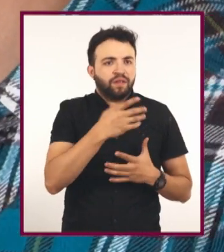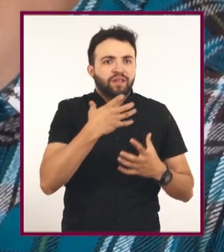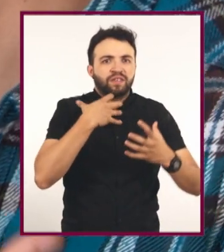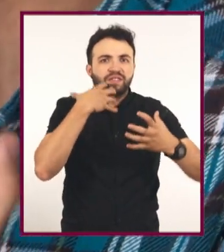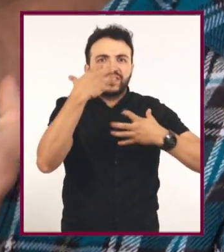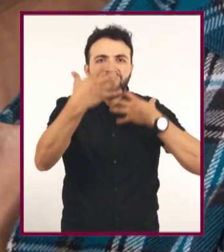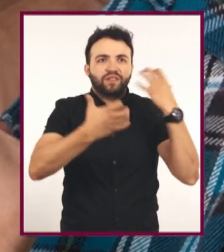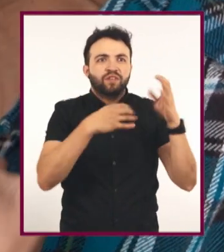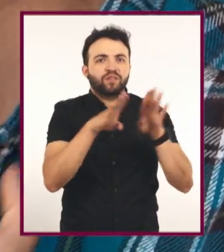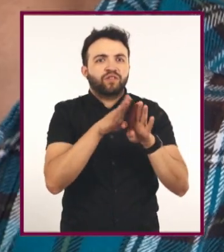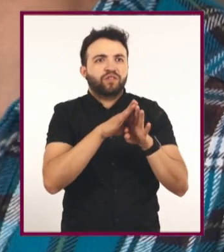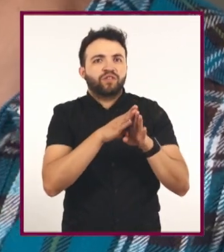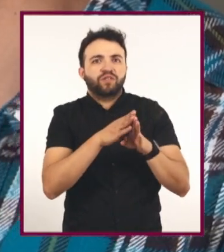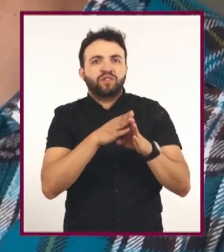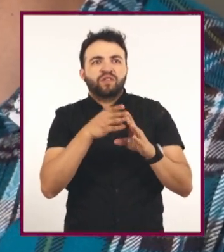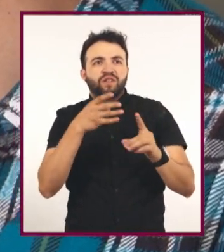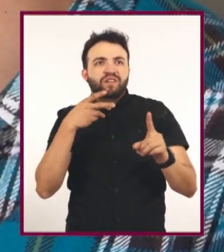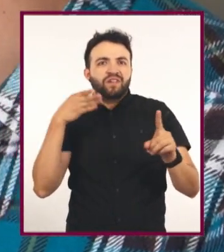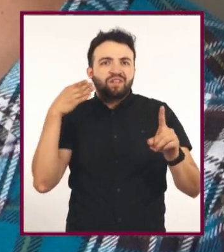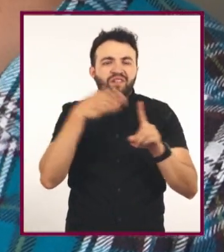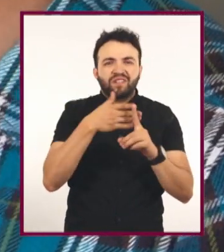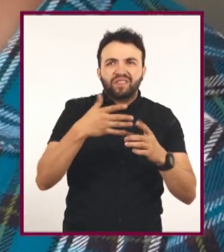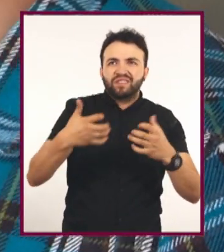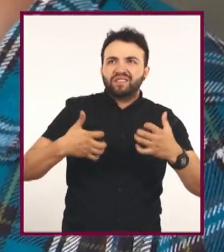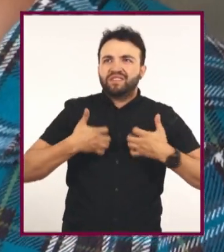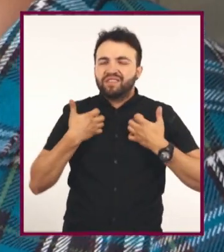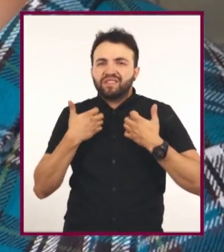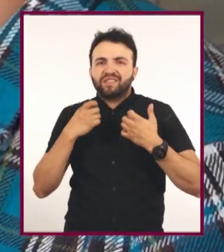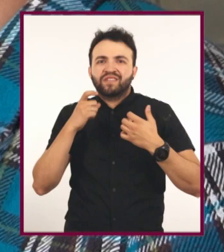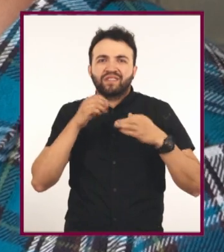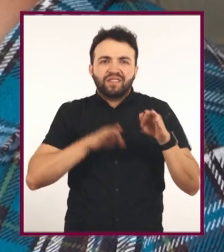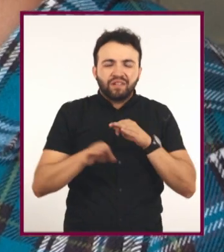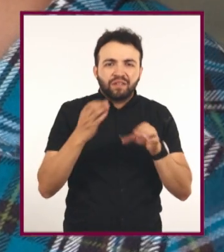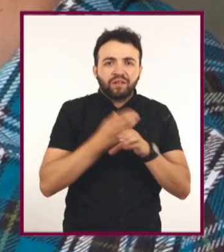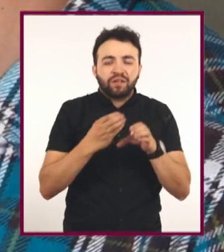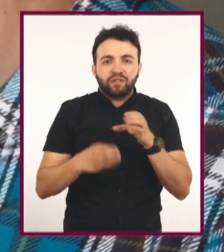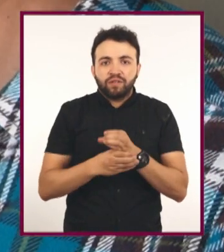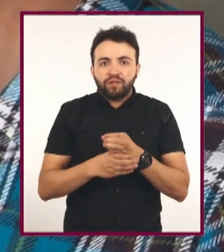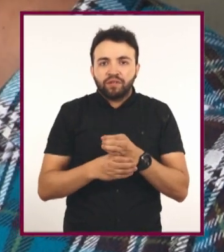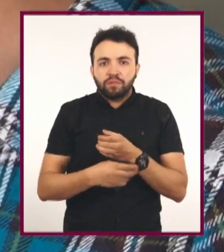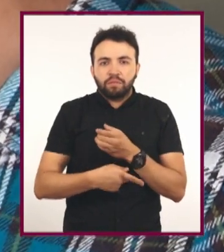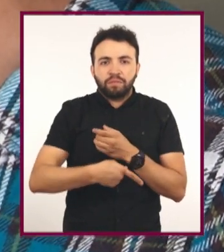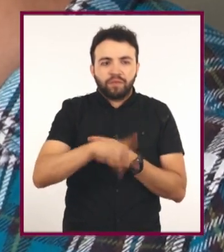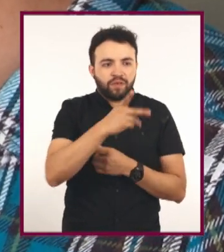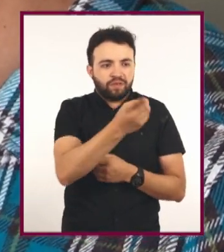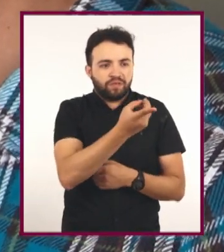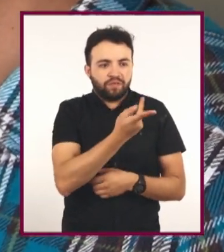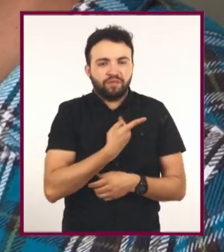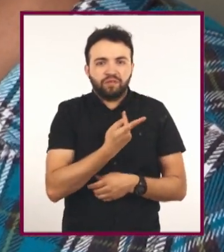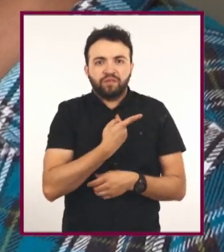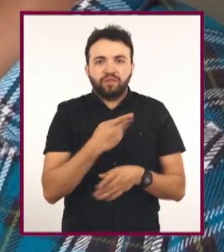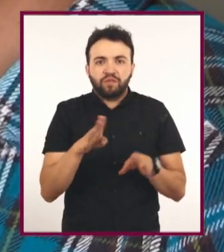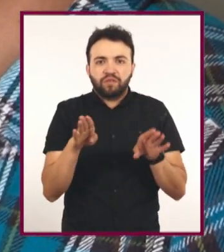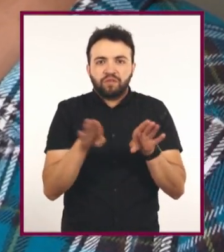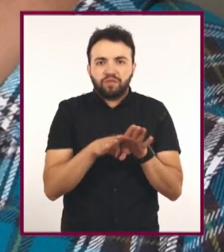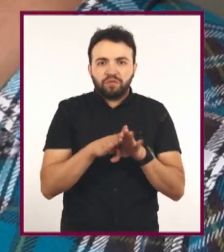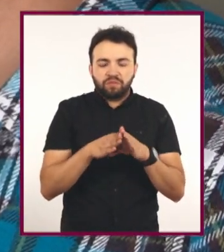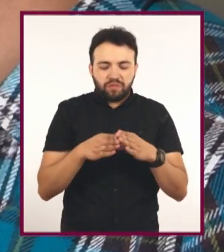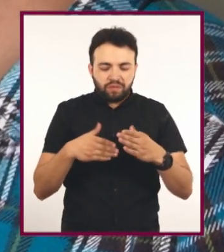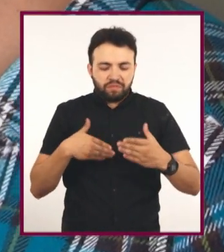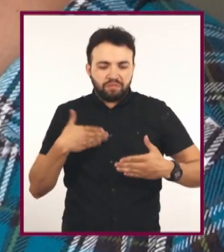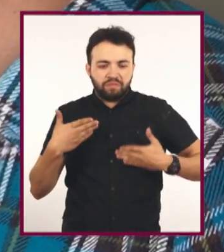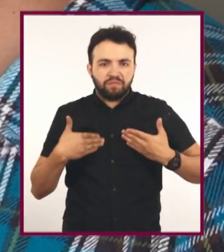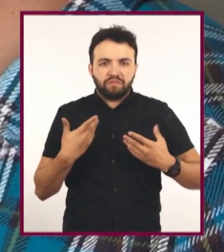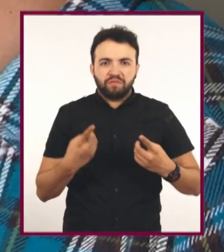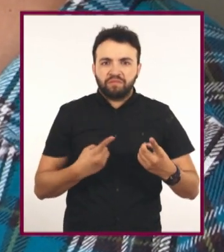con violencia, presidencia del mañana. Que el grito de tu entrega se estrella en la cara de un jefe de oficina. Y que el placer